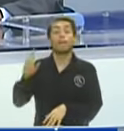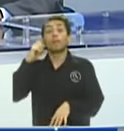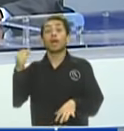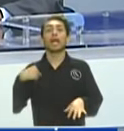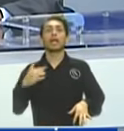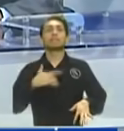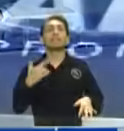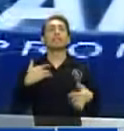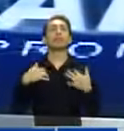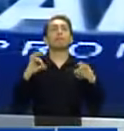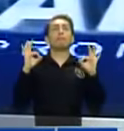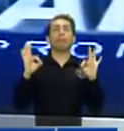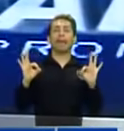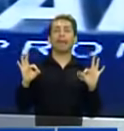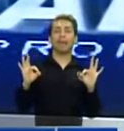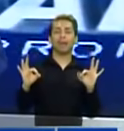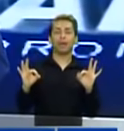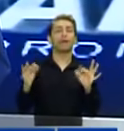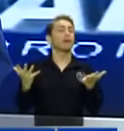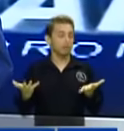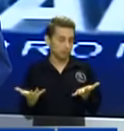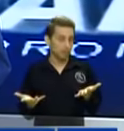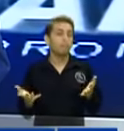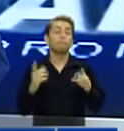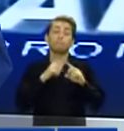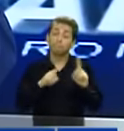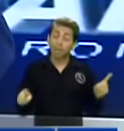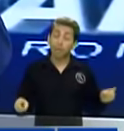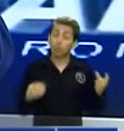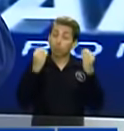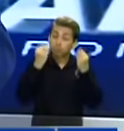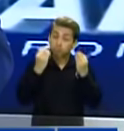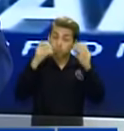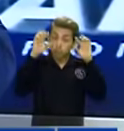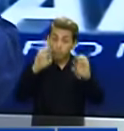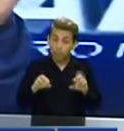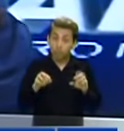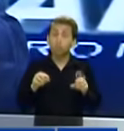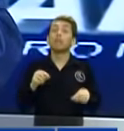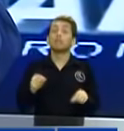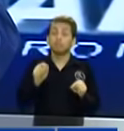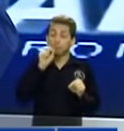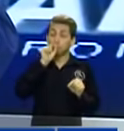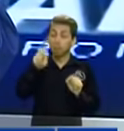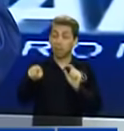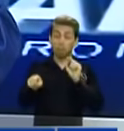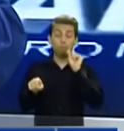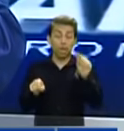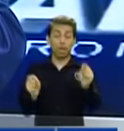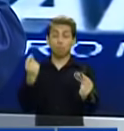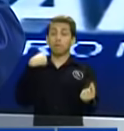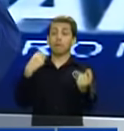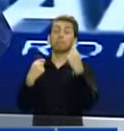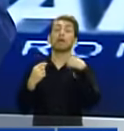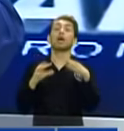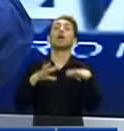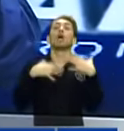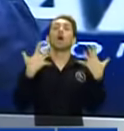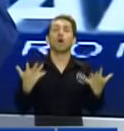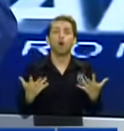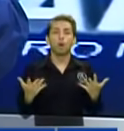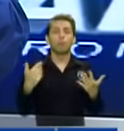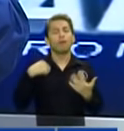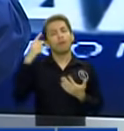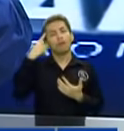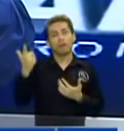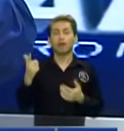El 100% de los contactos de la persona infectada, el 100%. En algunos casos usamos, por ejemplo, en Patzún,